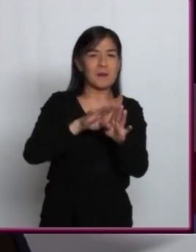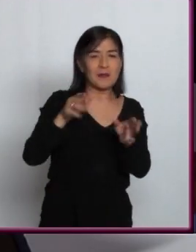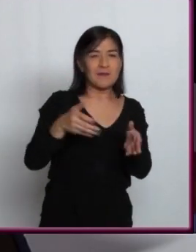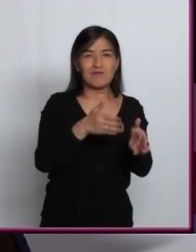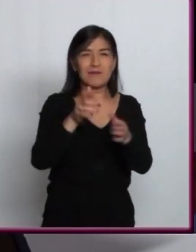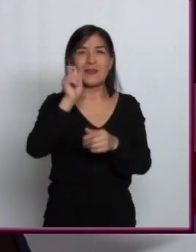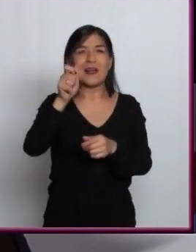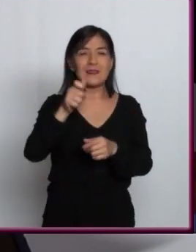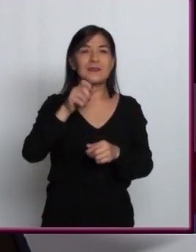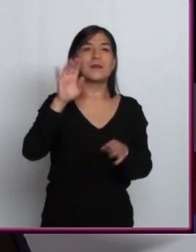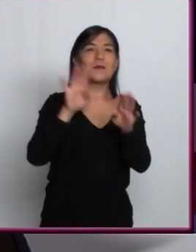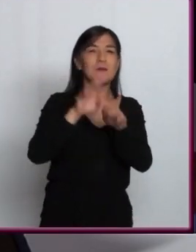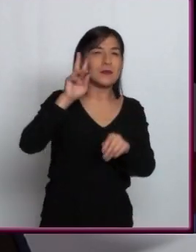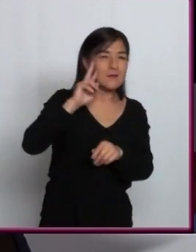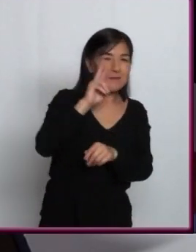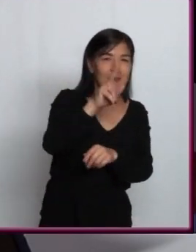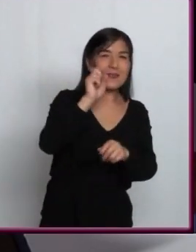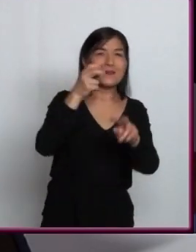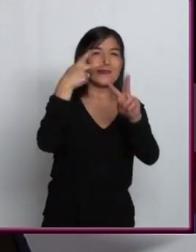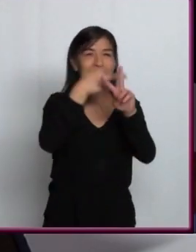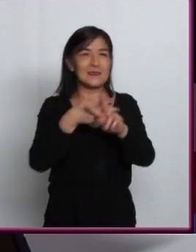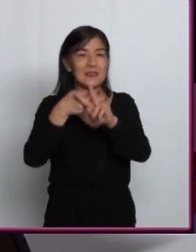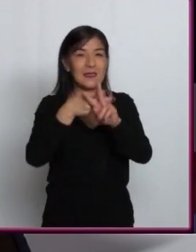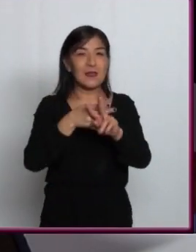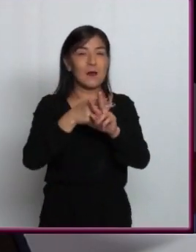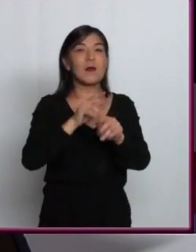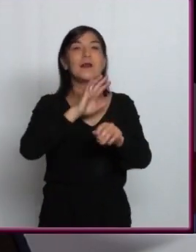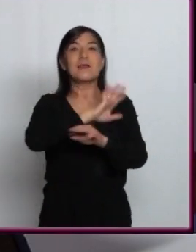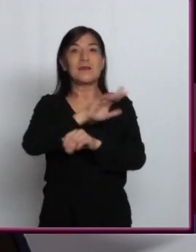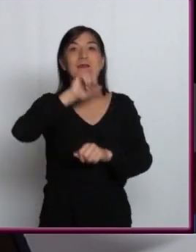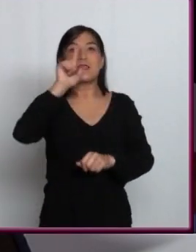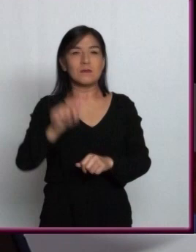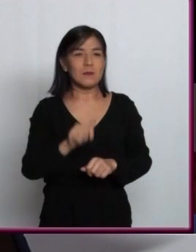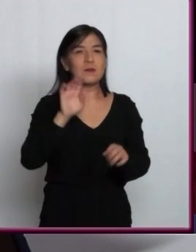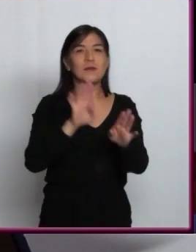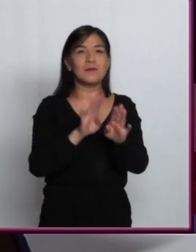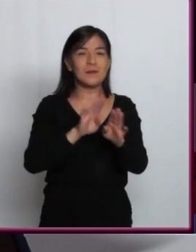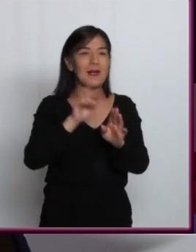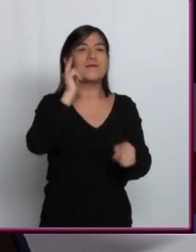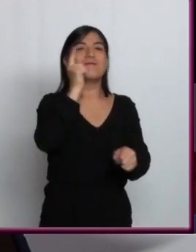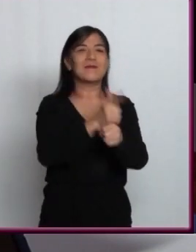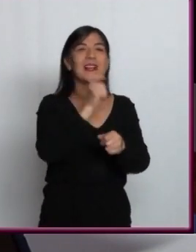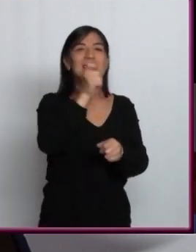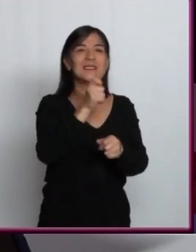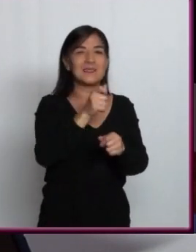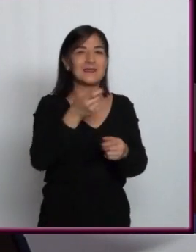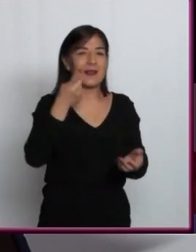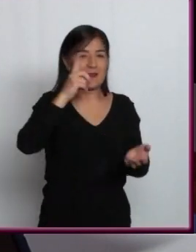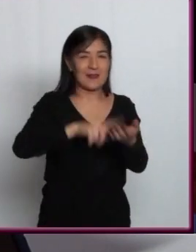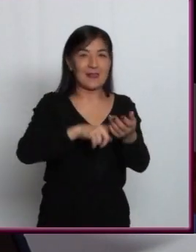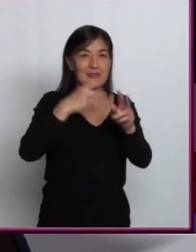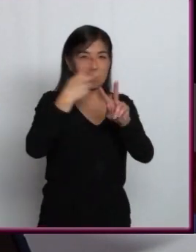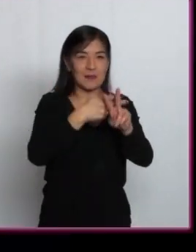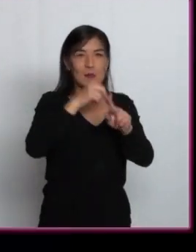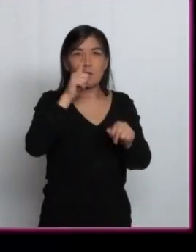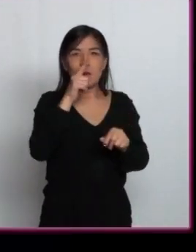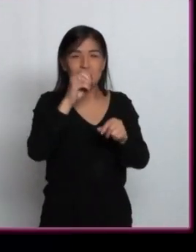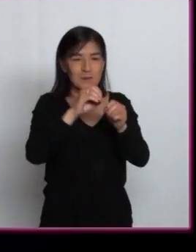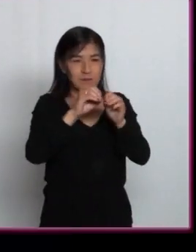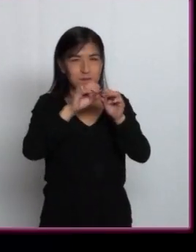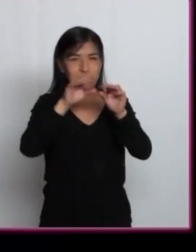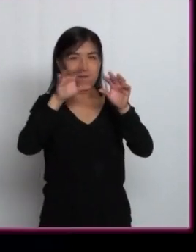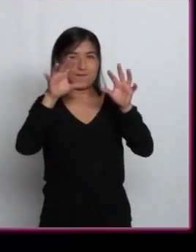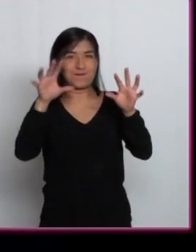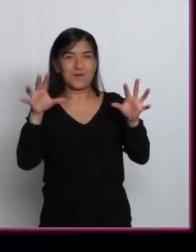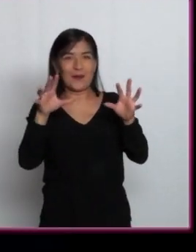una observación de la estrella y se determina un pequeño decremento en el brillo de la estrella,